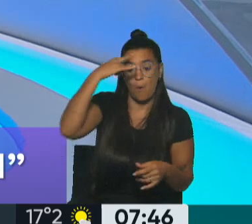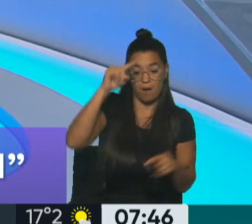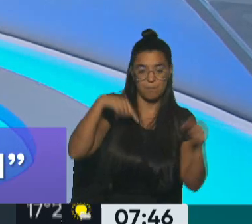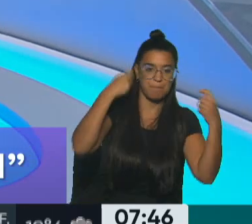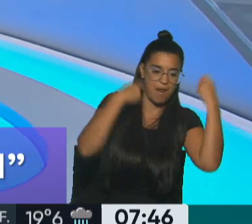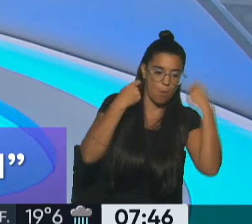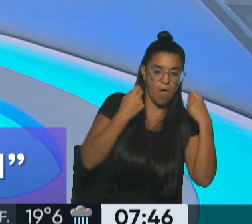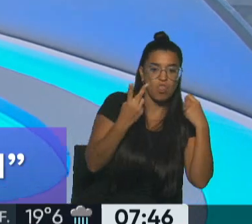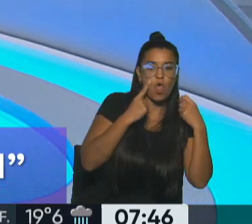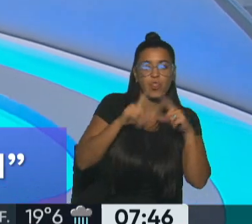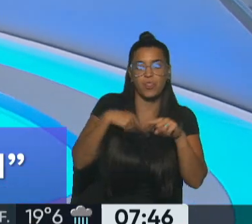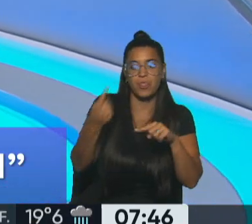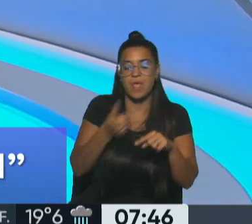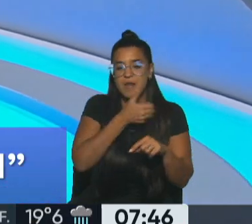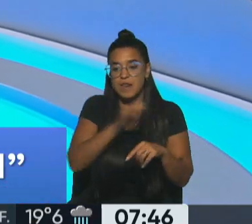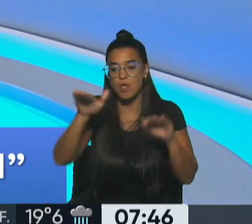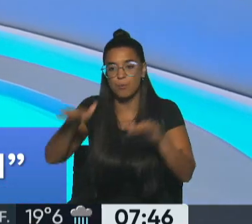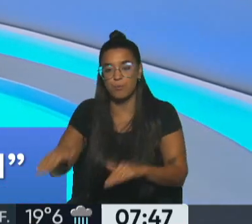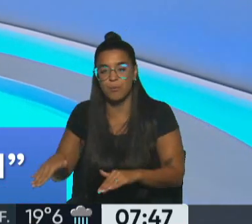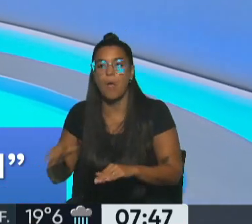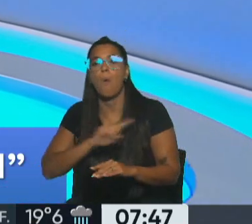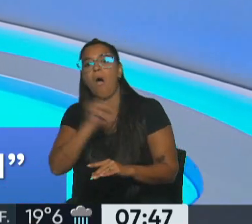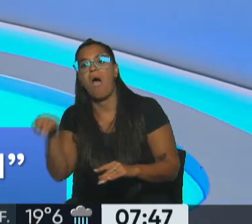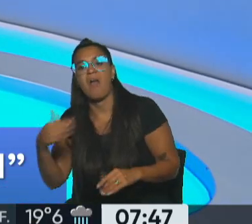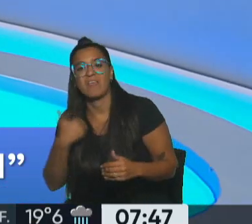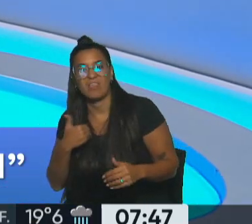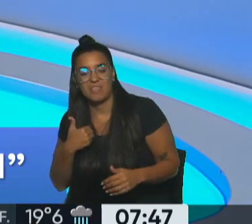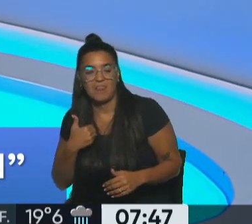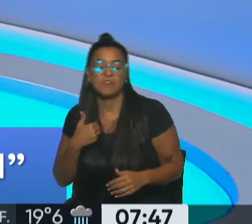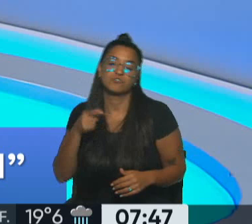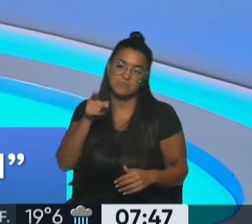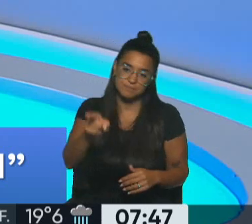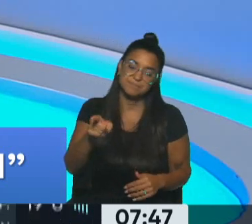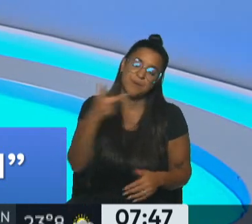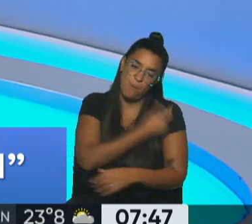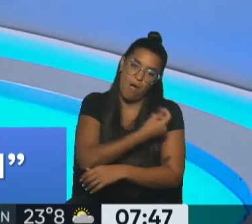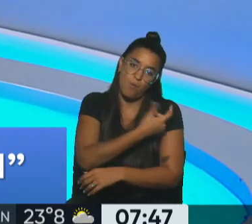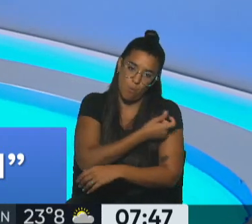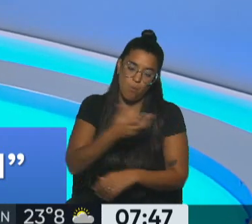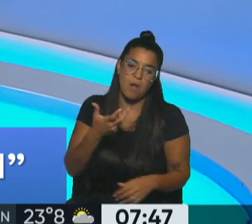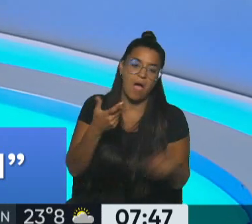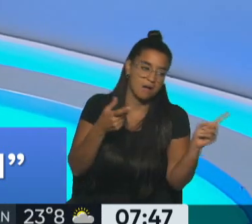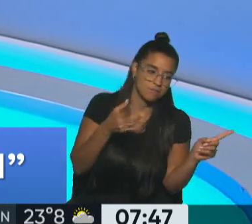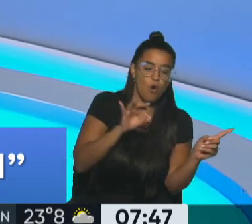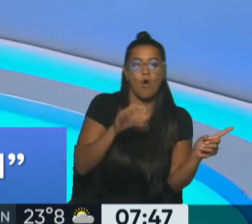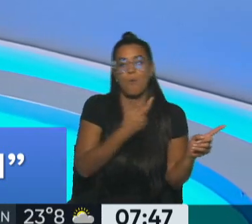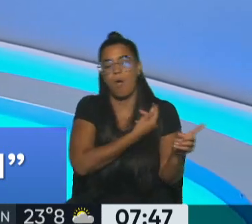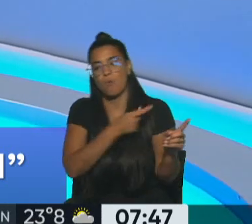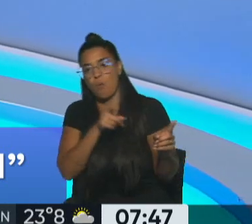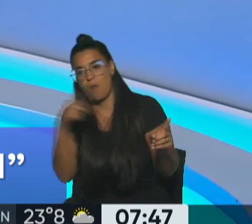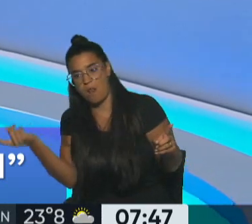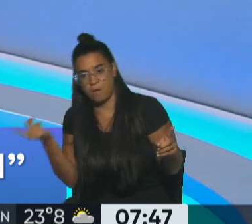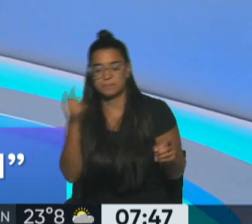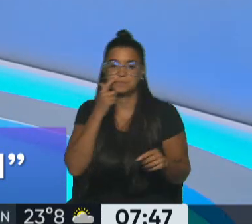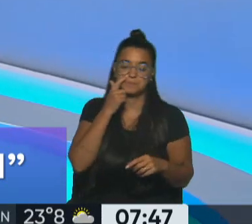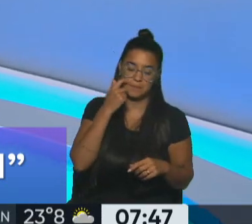Paraguay y a los dos días bajo el río y está comiendo en la Argentina Entonces si no se rodean si no se vacuna en un lugar Argentina tiene que reforzar su